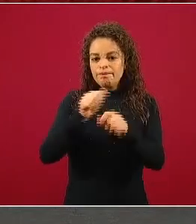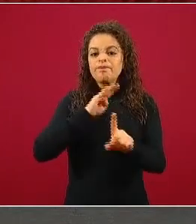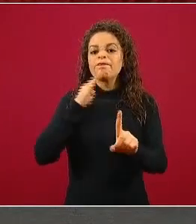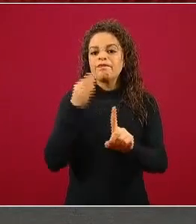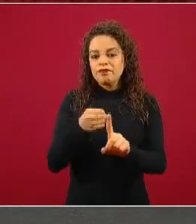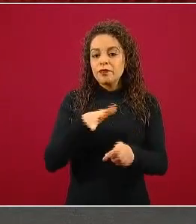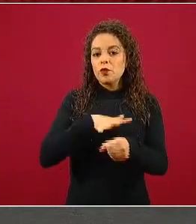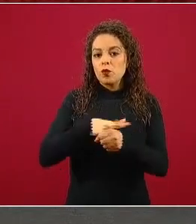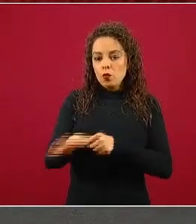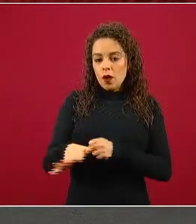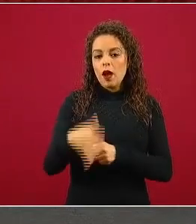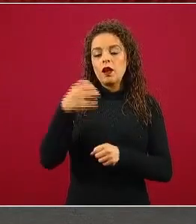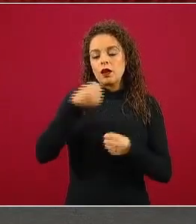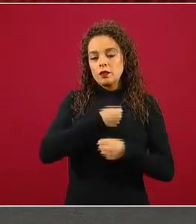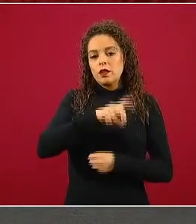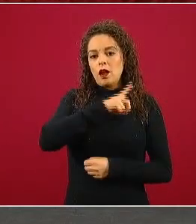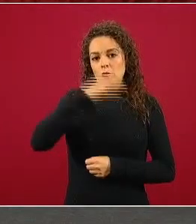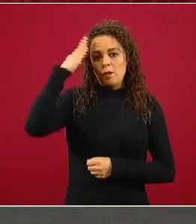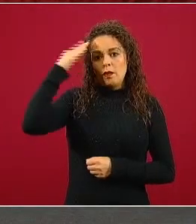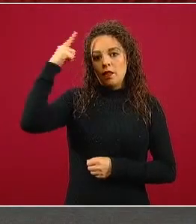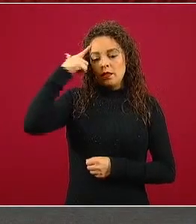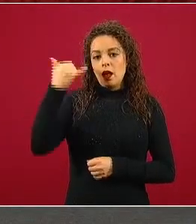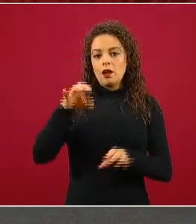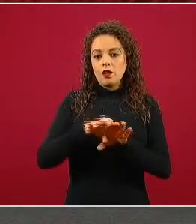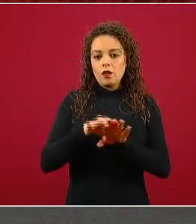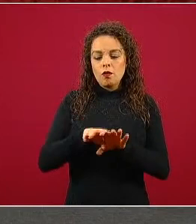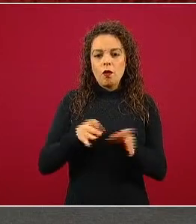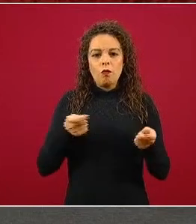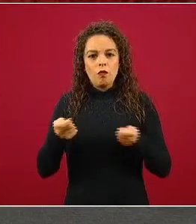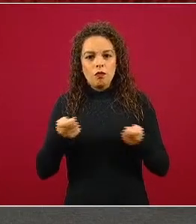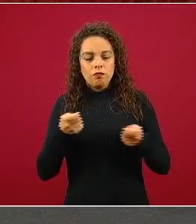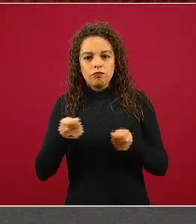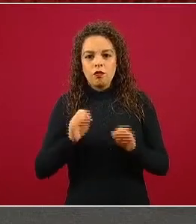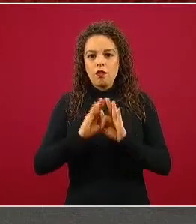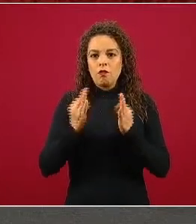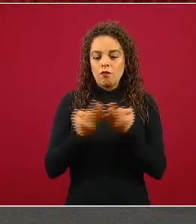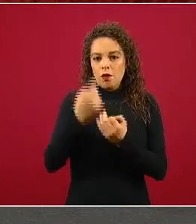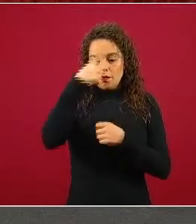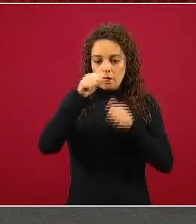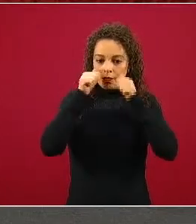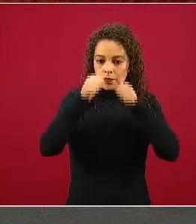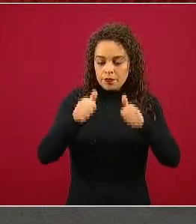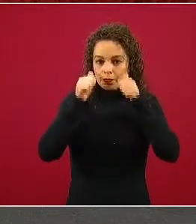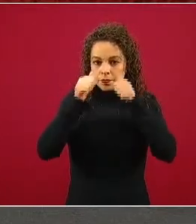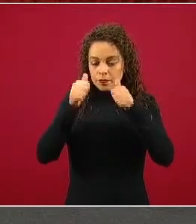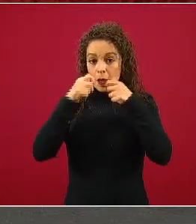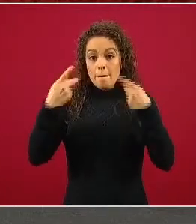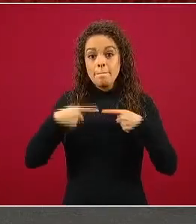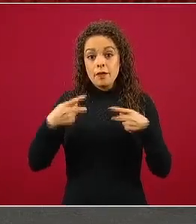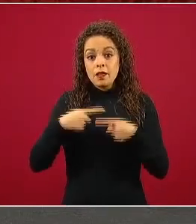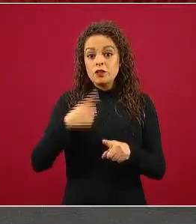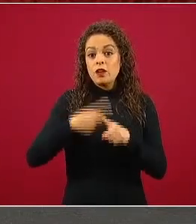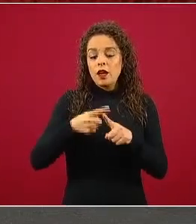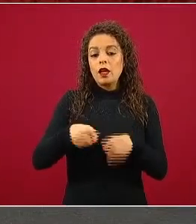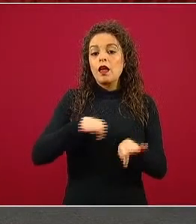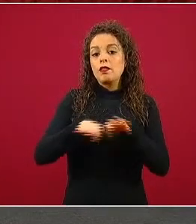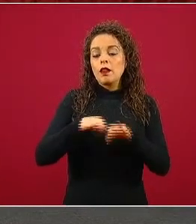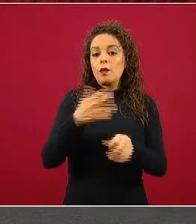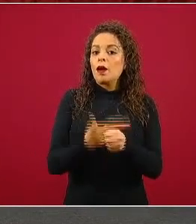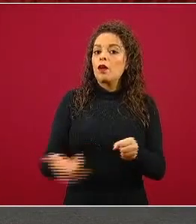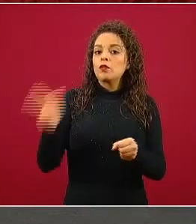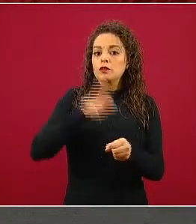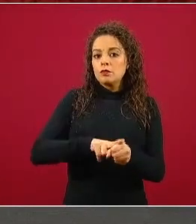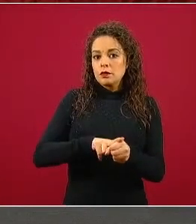mental y de las estrategias que estamos ofreciendo para atender la salud mental del personal sanitario, del personal de salud. ¿Y por